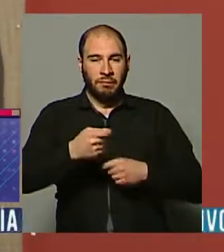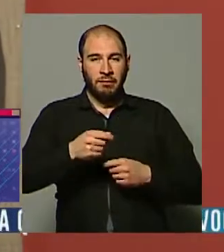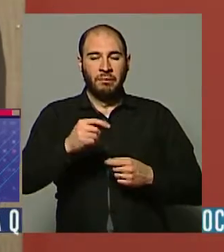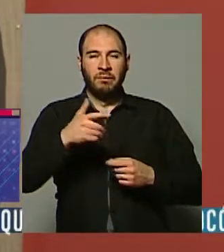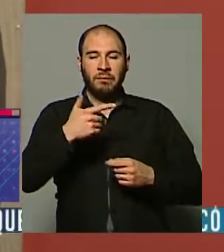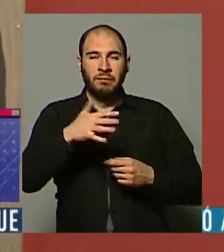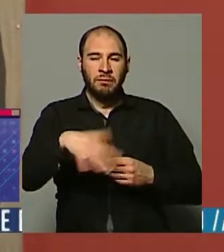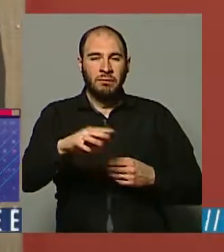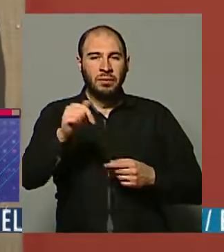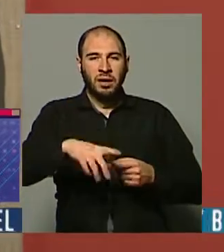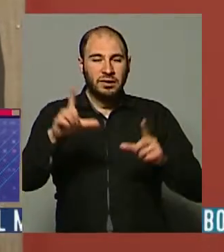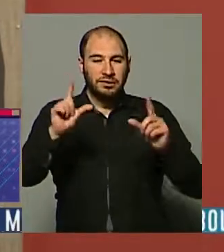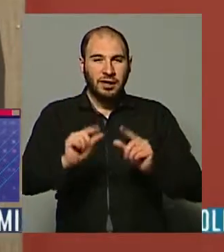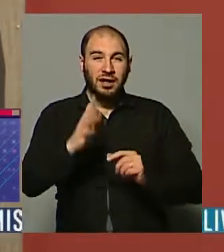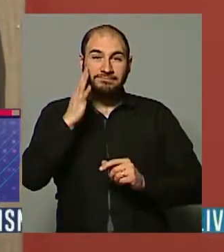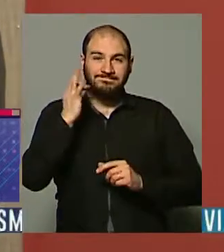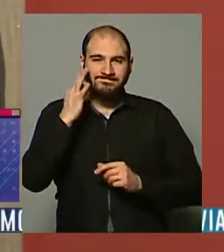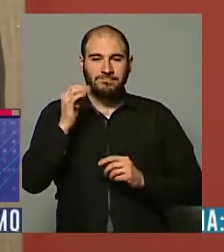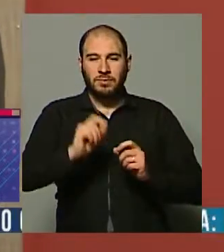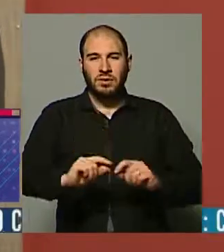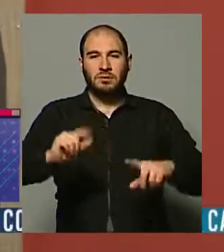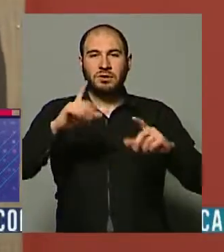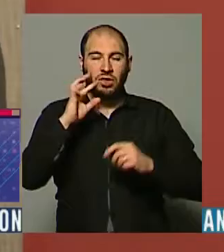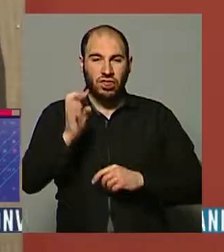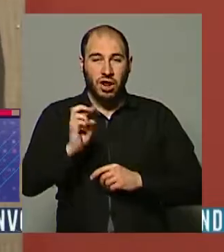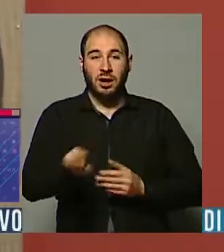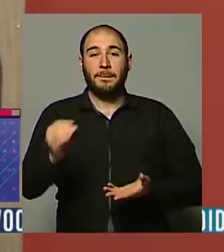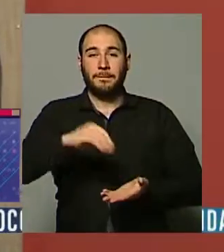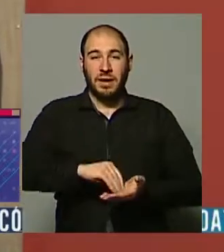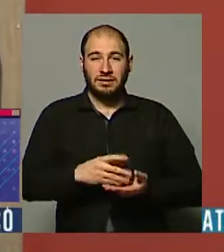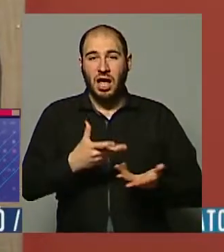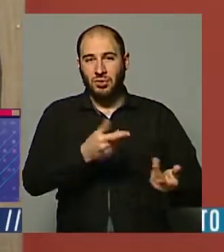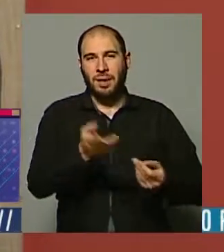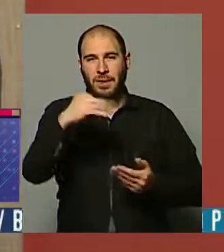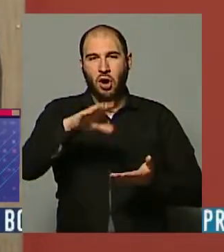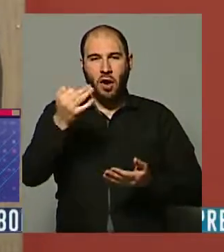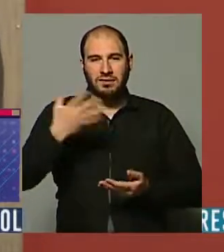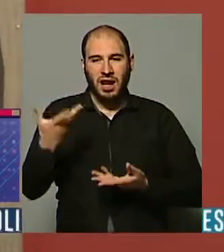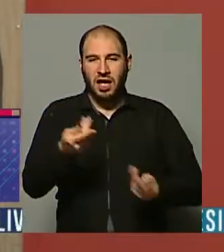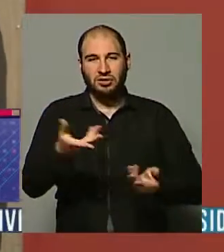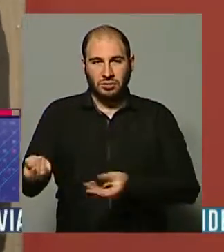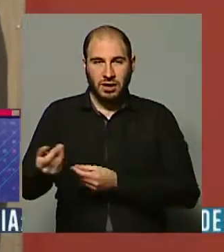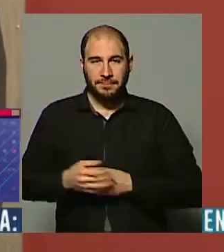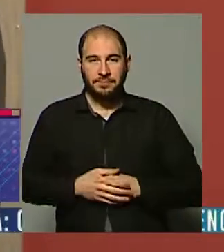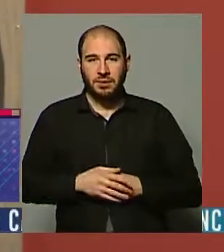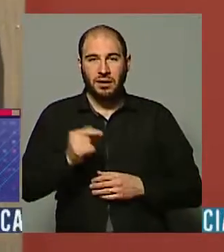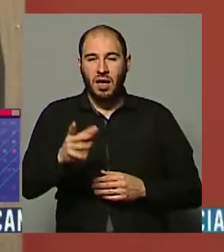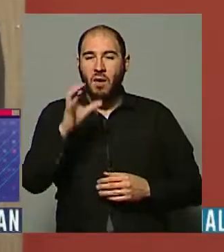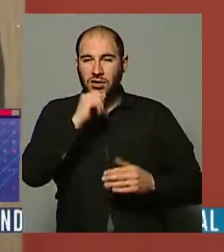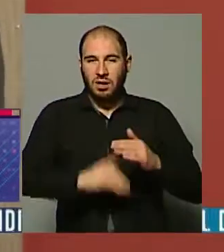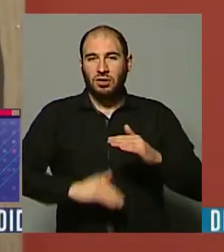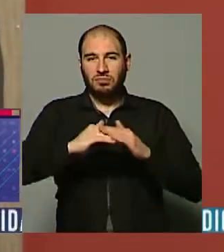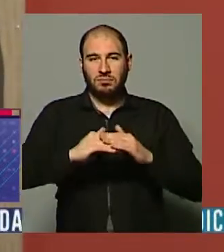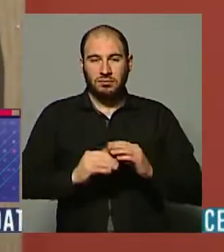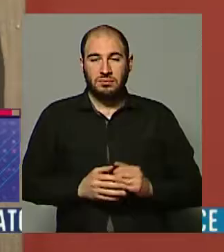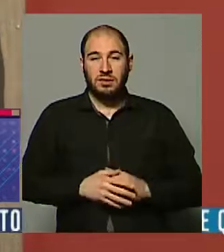spot, logró reducir un poco este crecimiento del dólar. Además que tuvo la ayuda de los bancos oficiales para poder contenerlo. Por